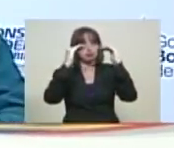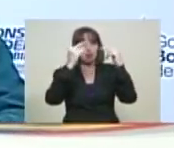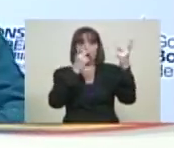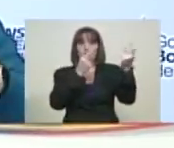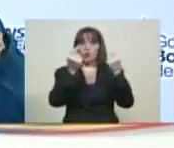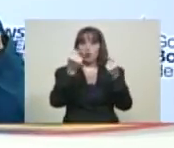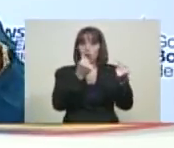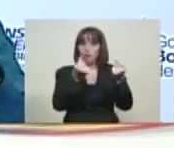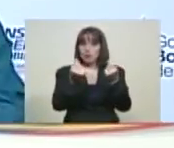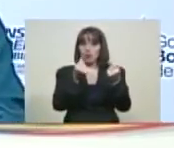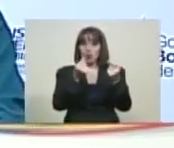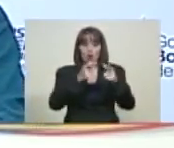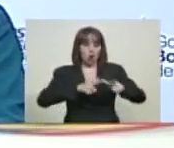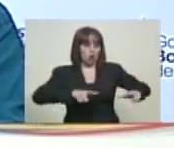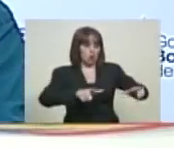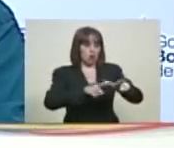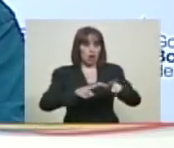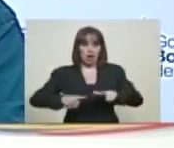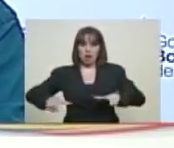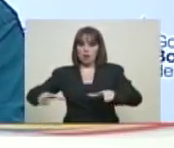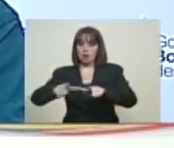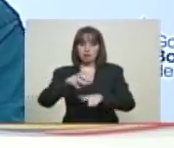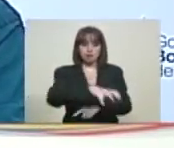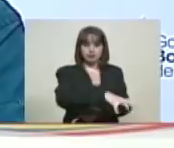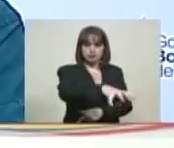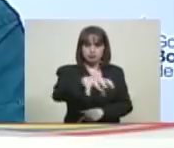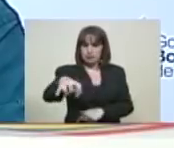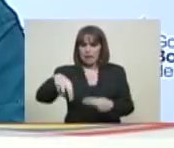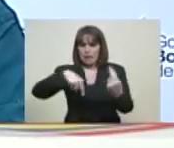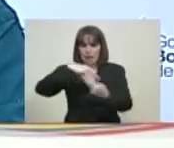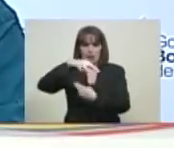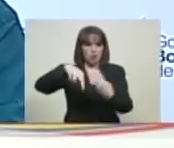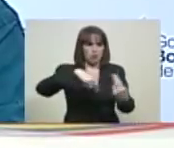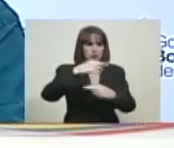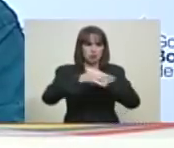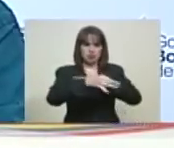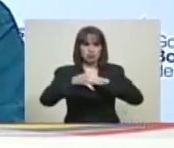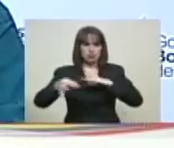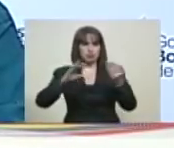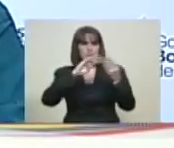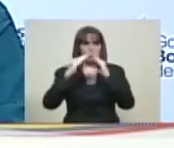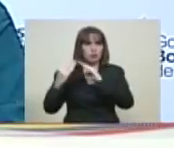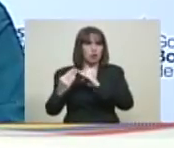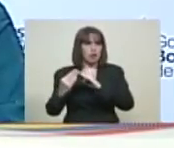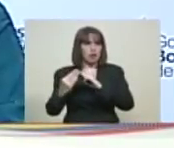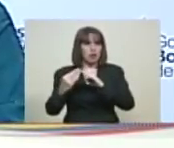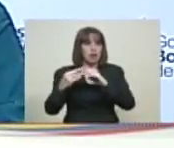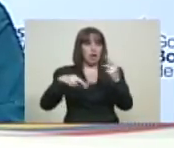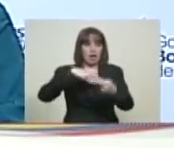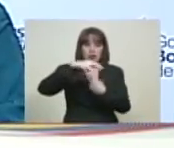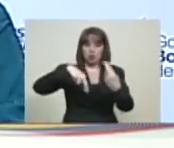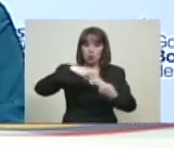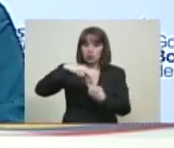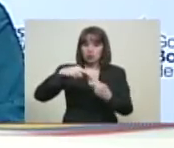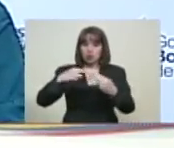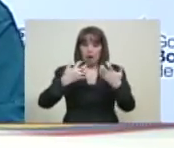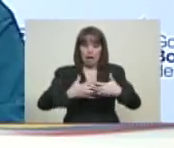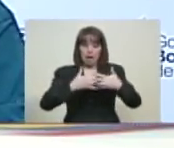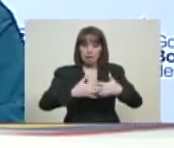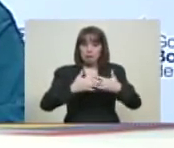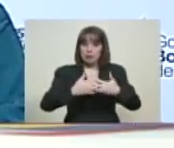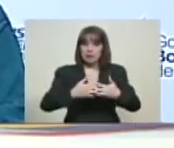en lo local la revolución de la economía comunal la revolución de la pequeña y mediana